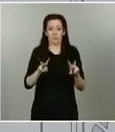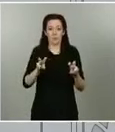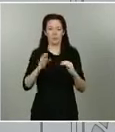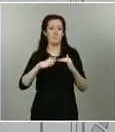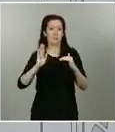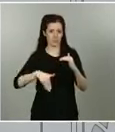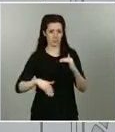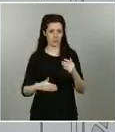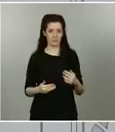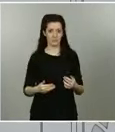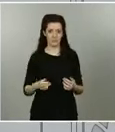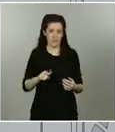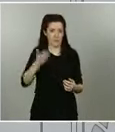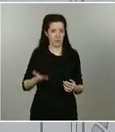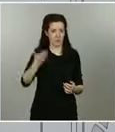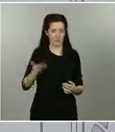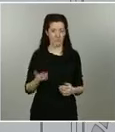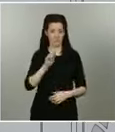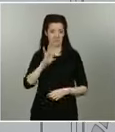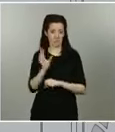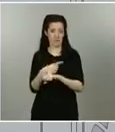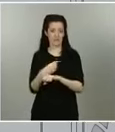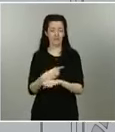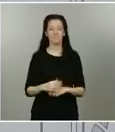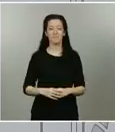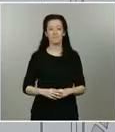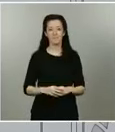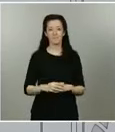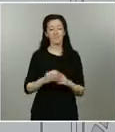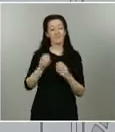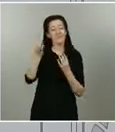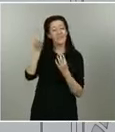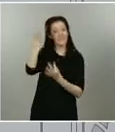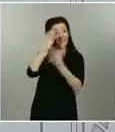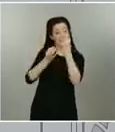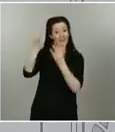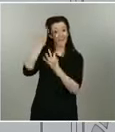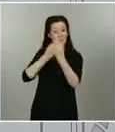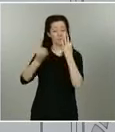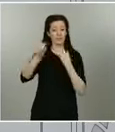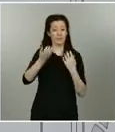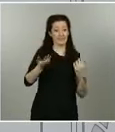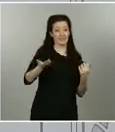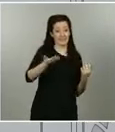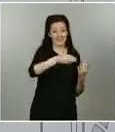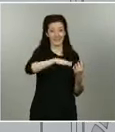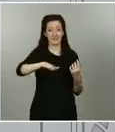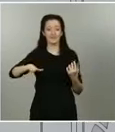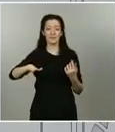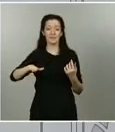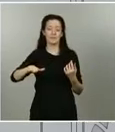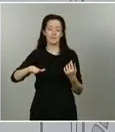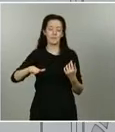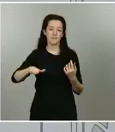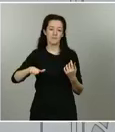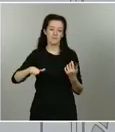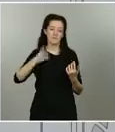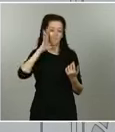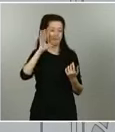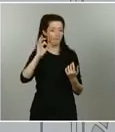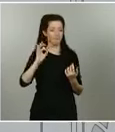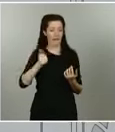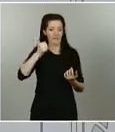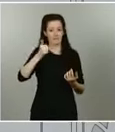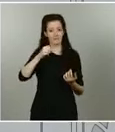importante. La cifra de fallecidos, que es, como es lógico, una de las que más nos preocupa, también sigue esa